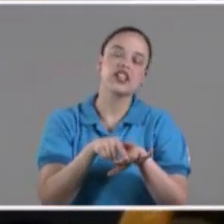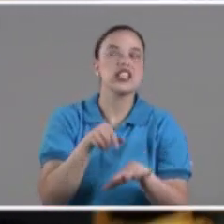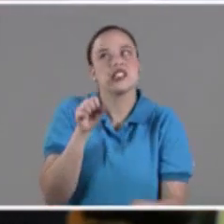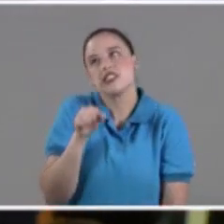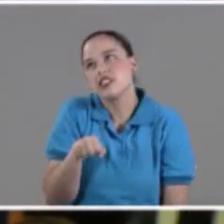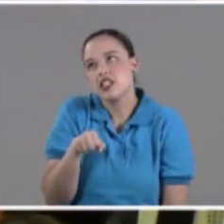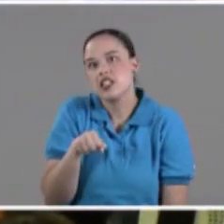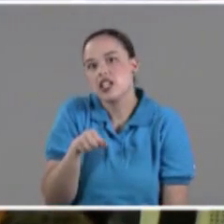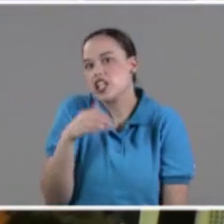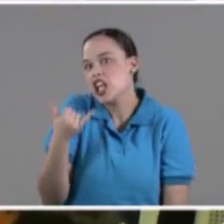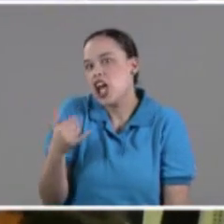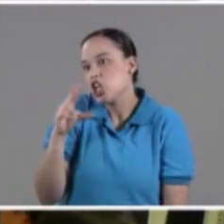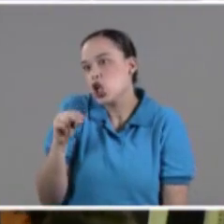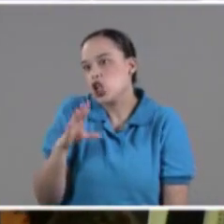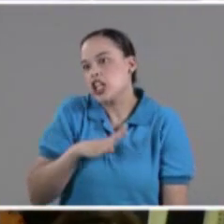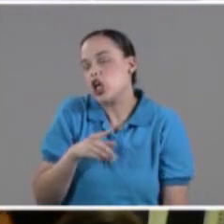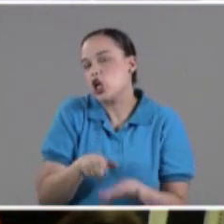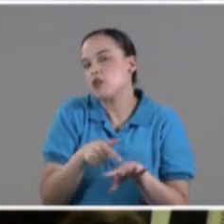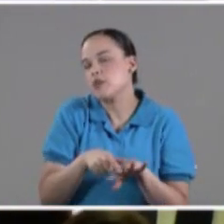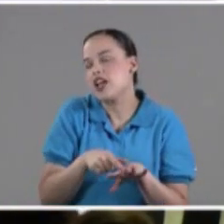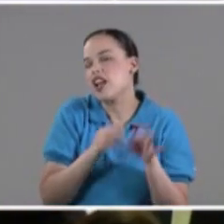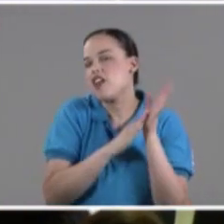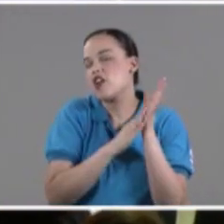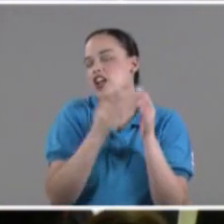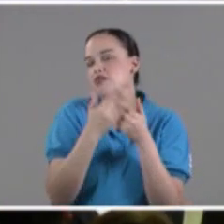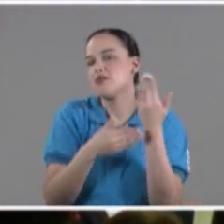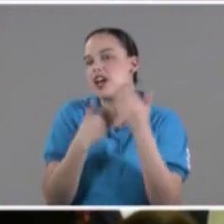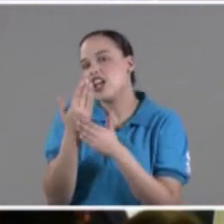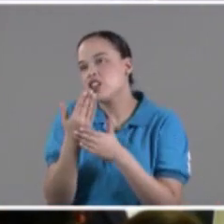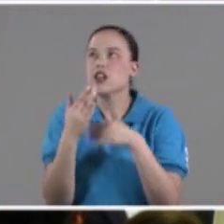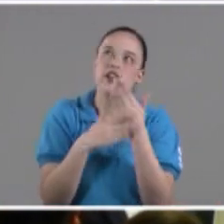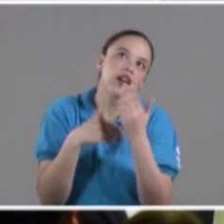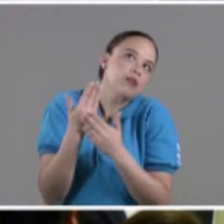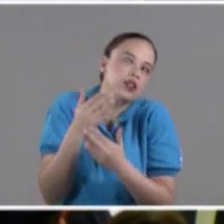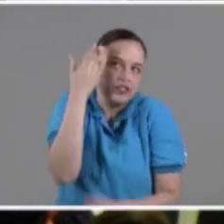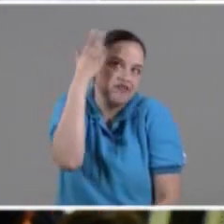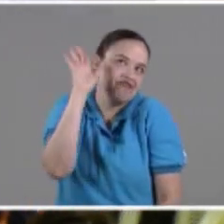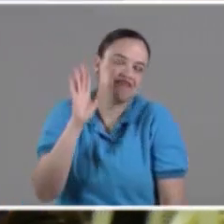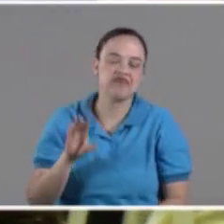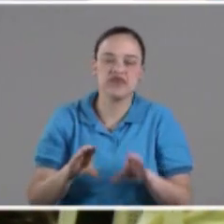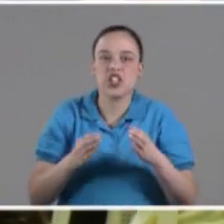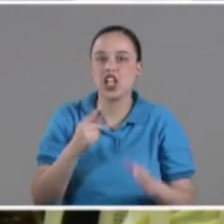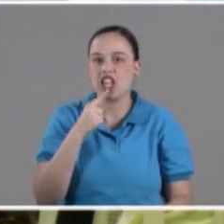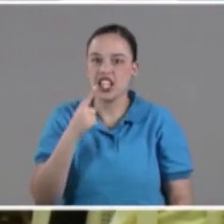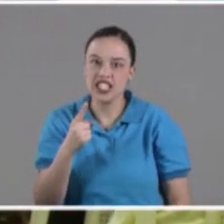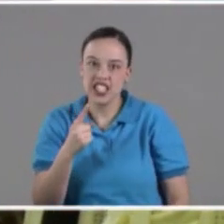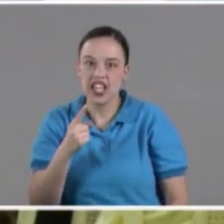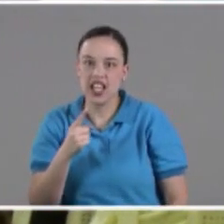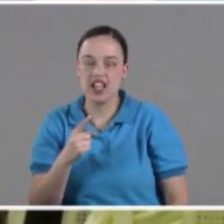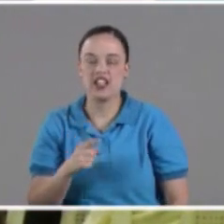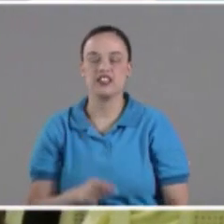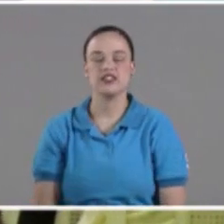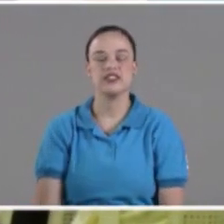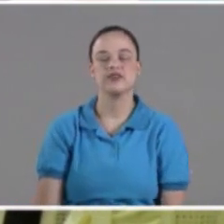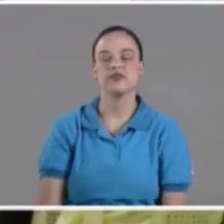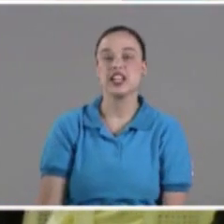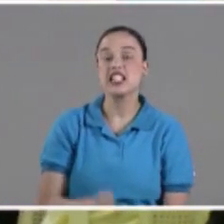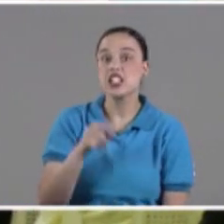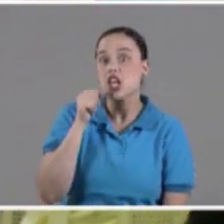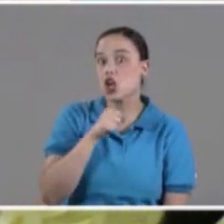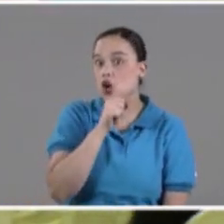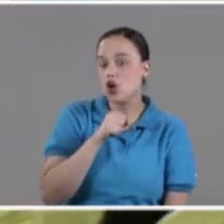y si ya no tengo los pies Le alabo las manos y las manos no sé cómo decía ese himno que cantaba hermano Rudy guerra